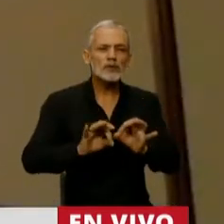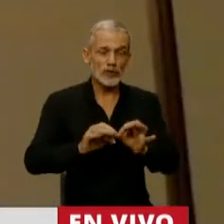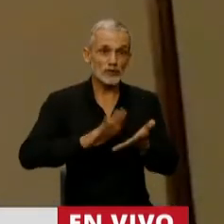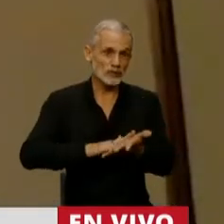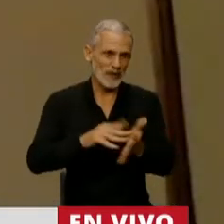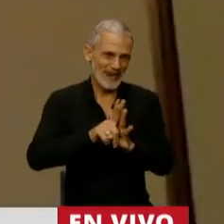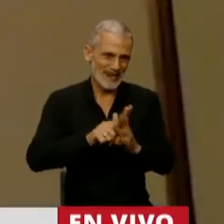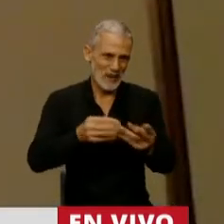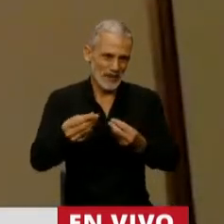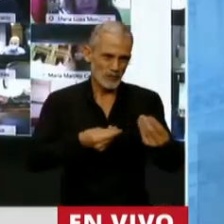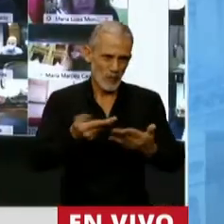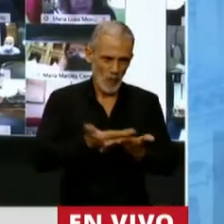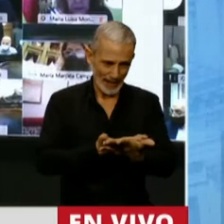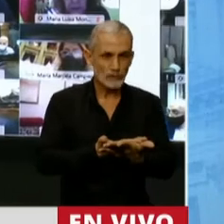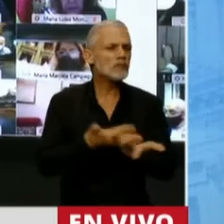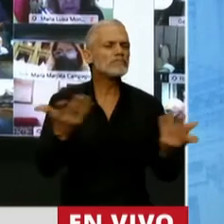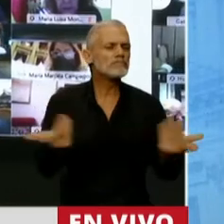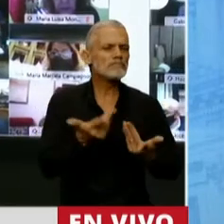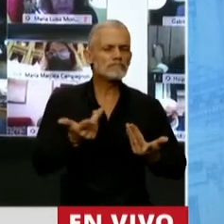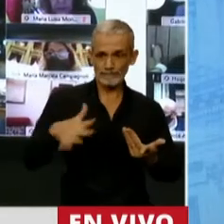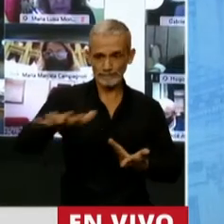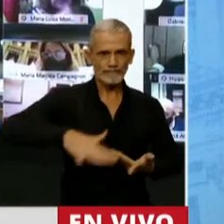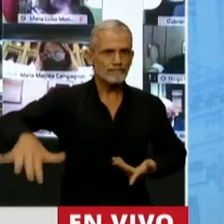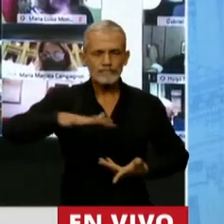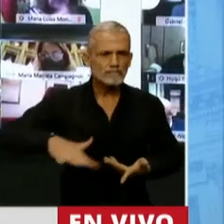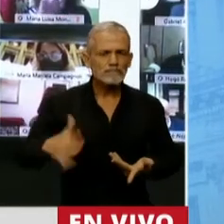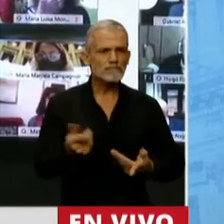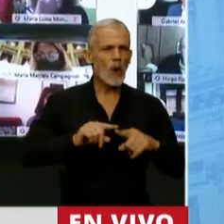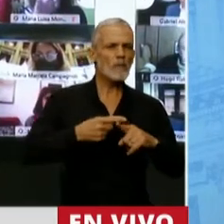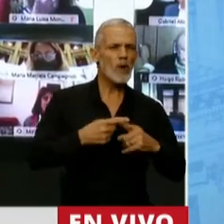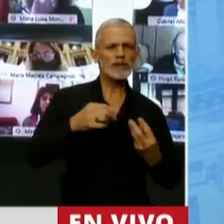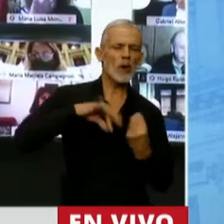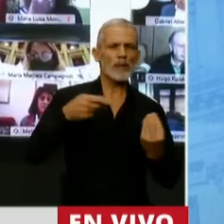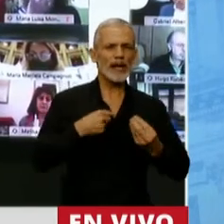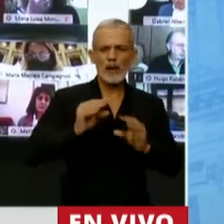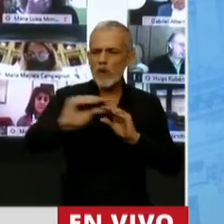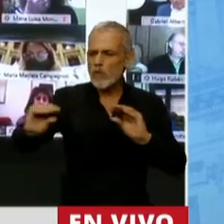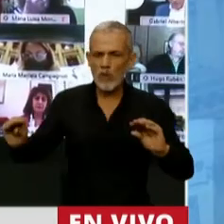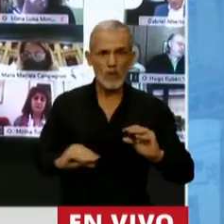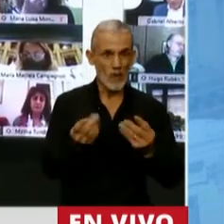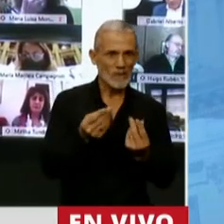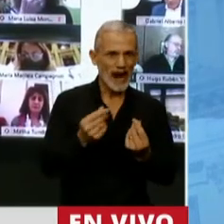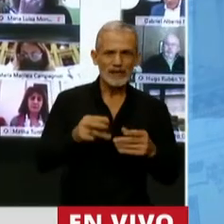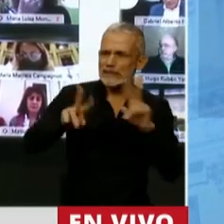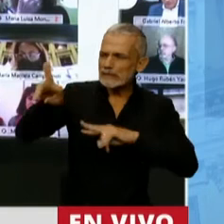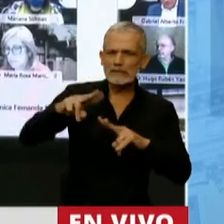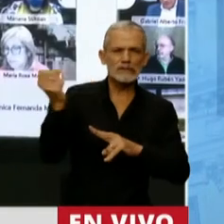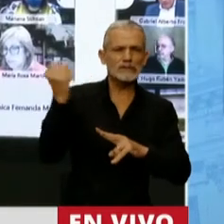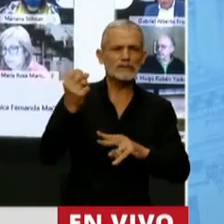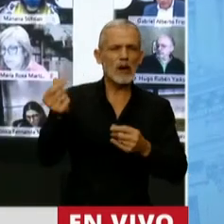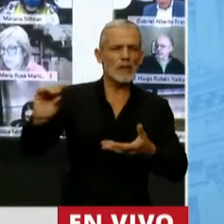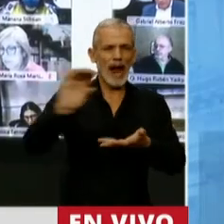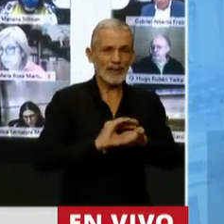en definitiva, es la expresión de la voluntad política puesta en asignación de recursos y en búsqueda de financiamiento para que esa